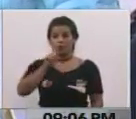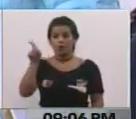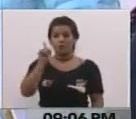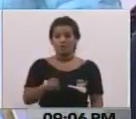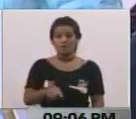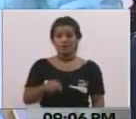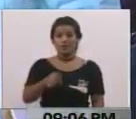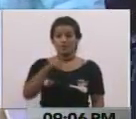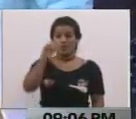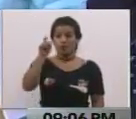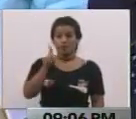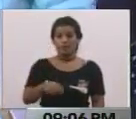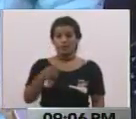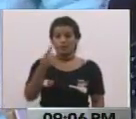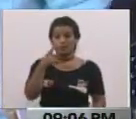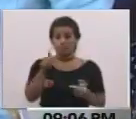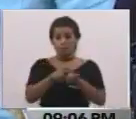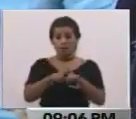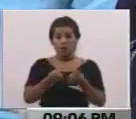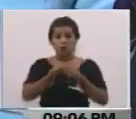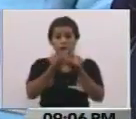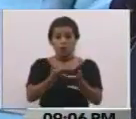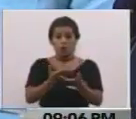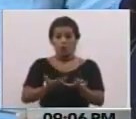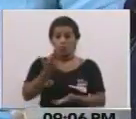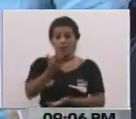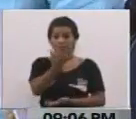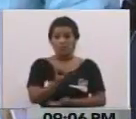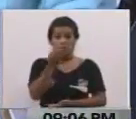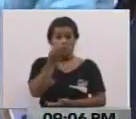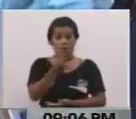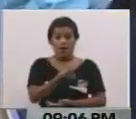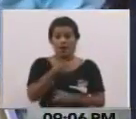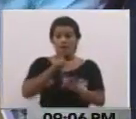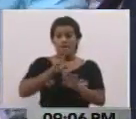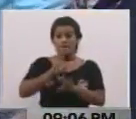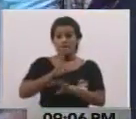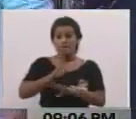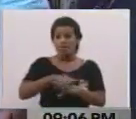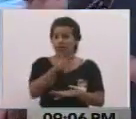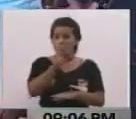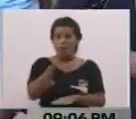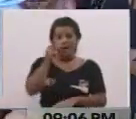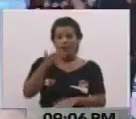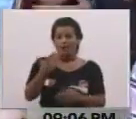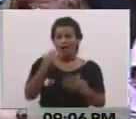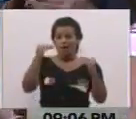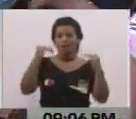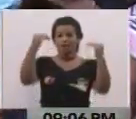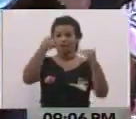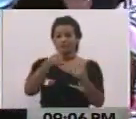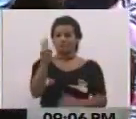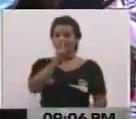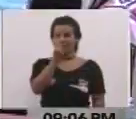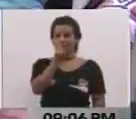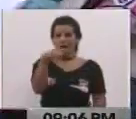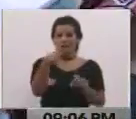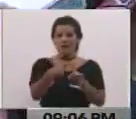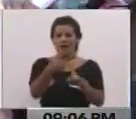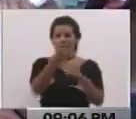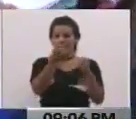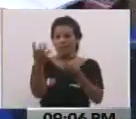esta condecoración que recibe nuestra atleta venezolana, y es que es el dejar en alto el tricolor nacional y el